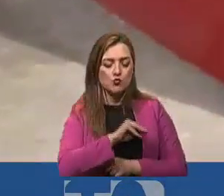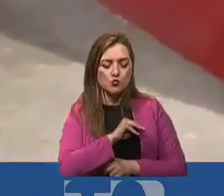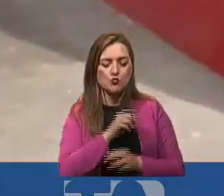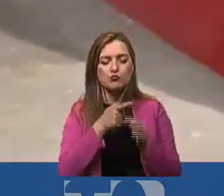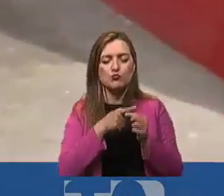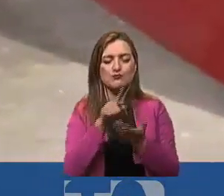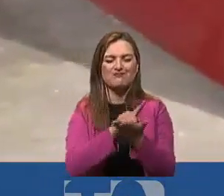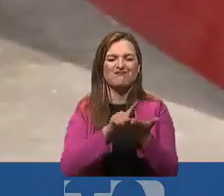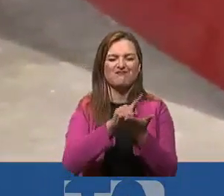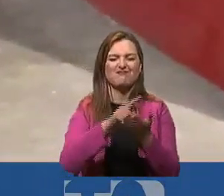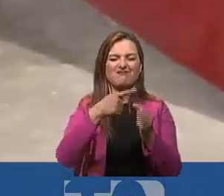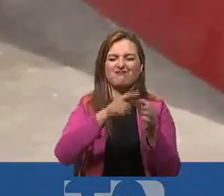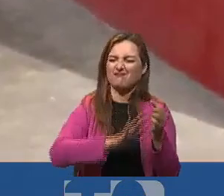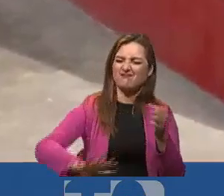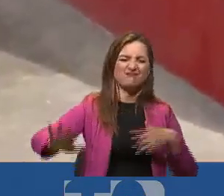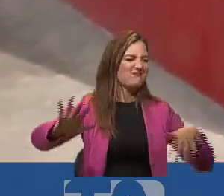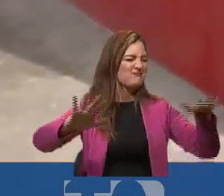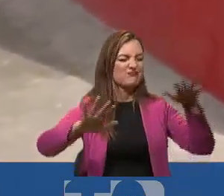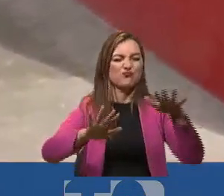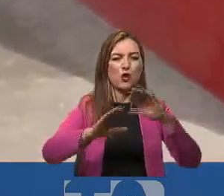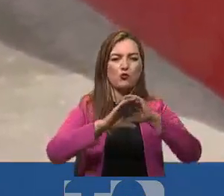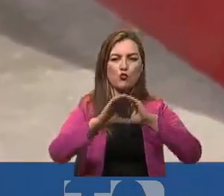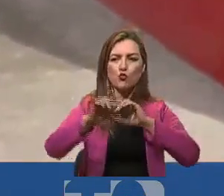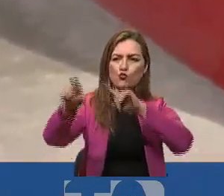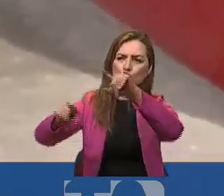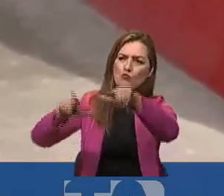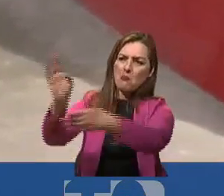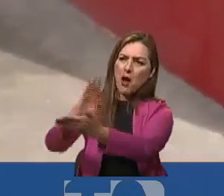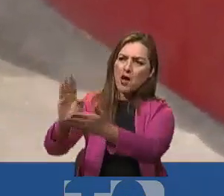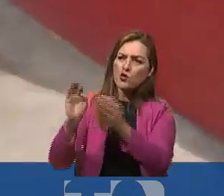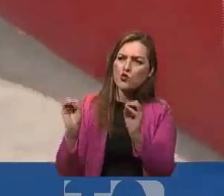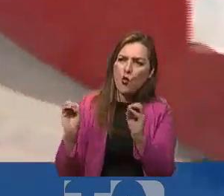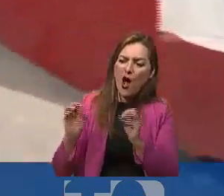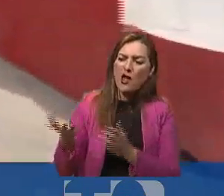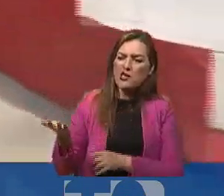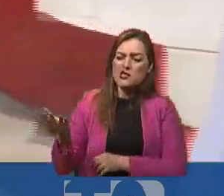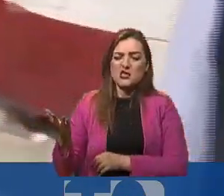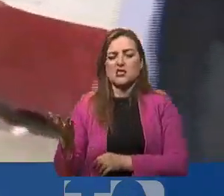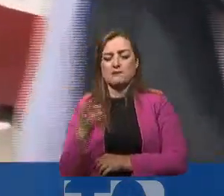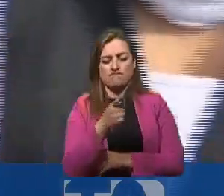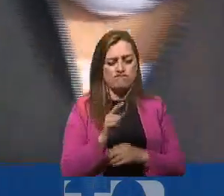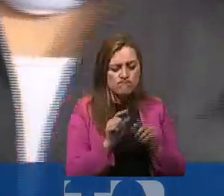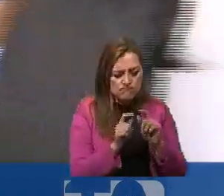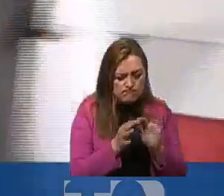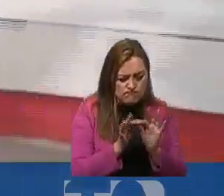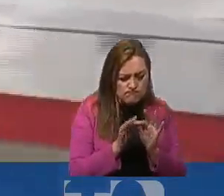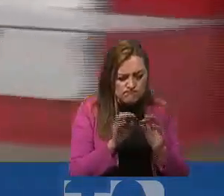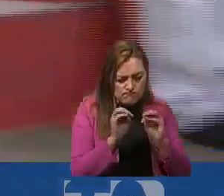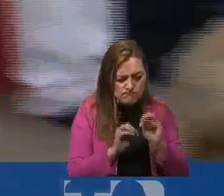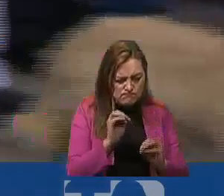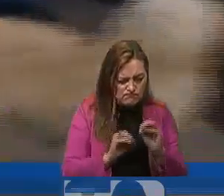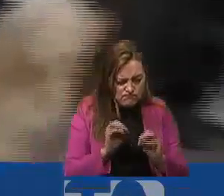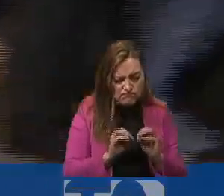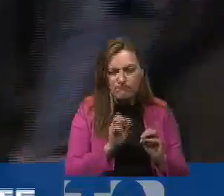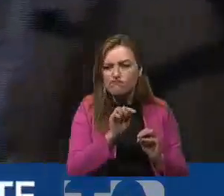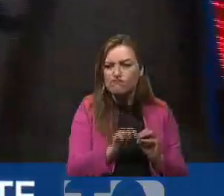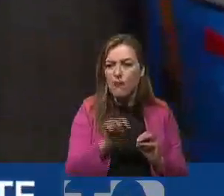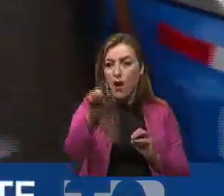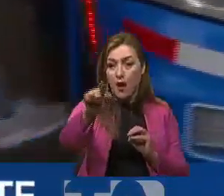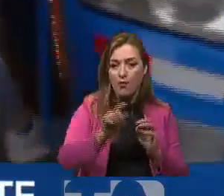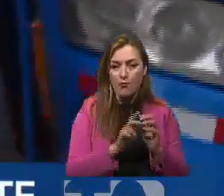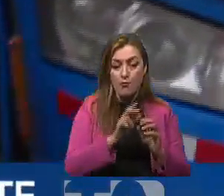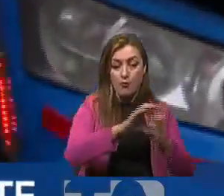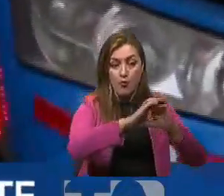de hacer una conexión del servicio de transporte para los distintos barrios, principalmente que no contaban con el servicio y que ahora